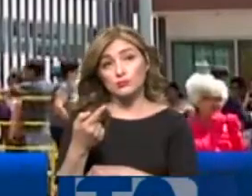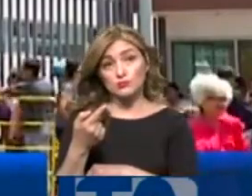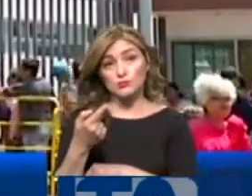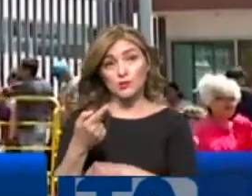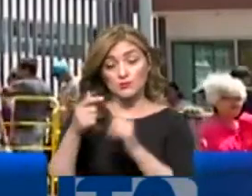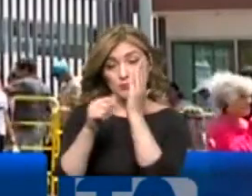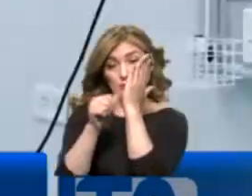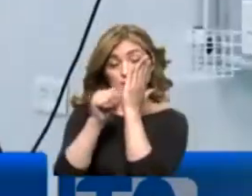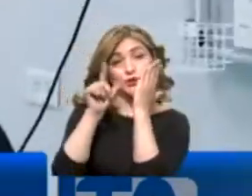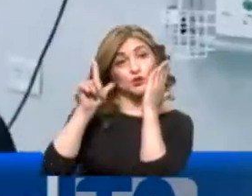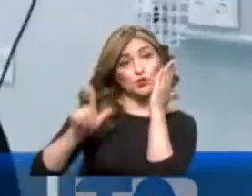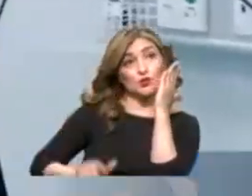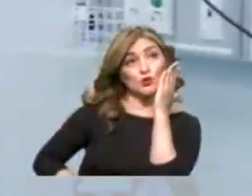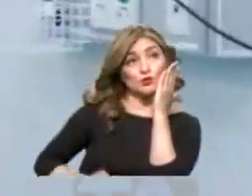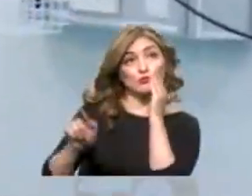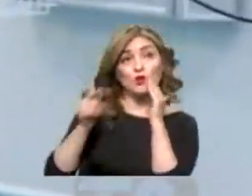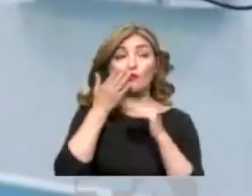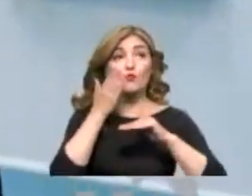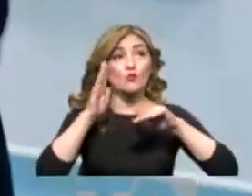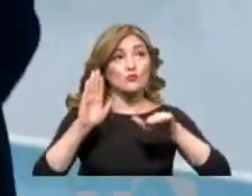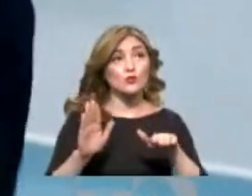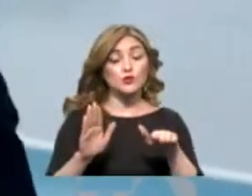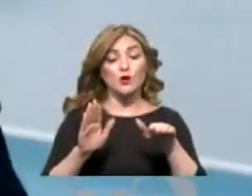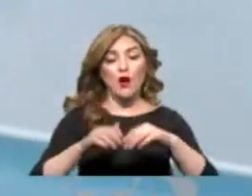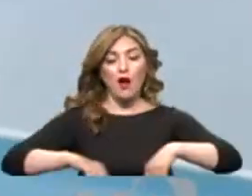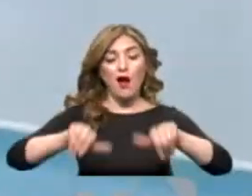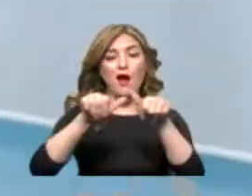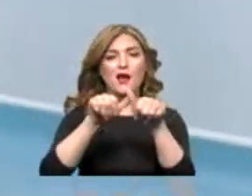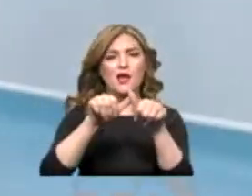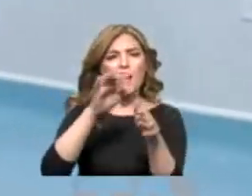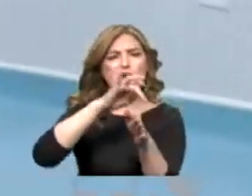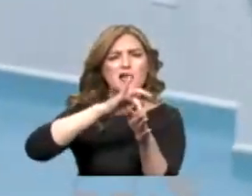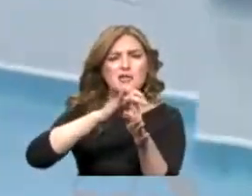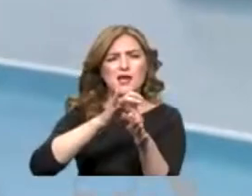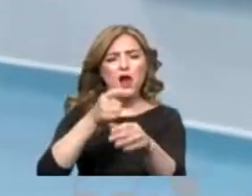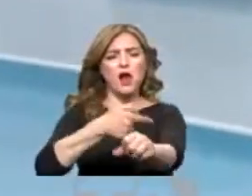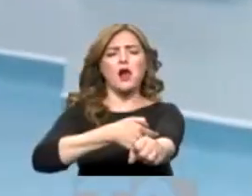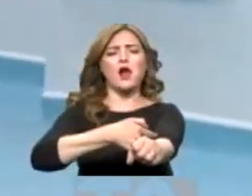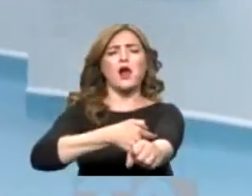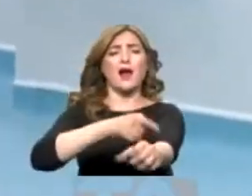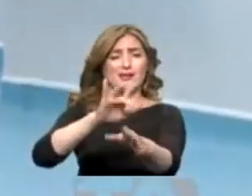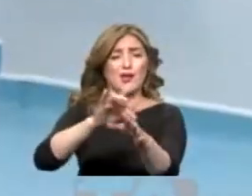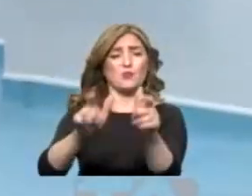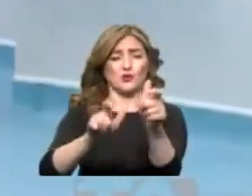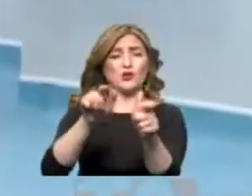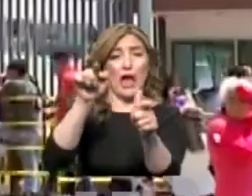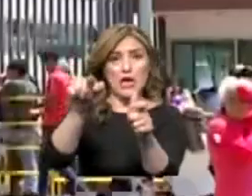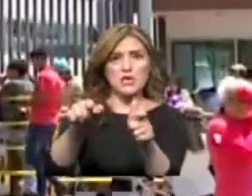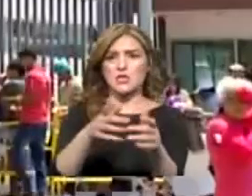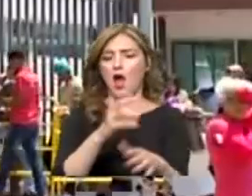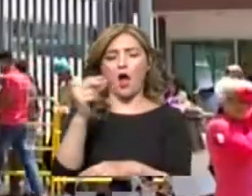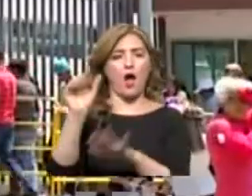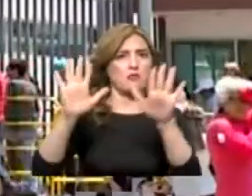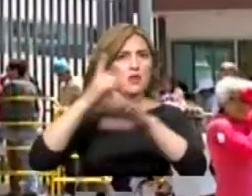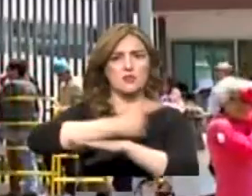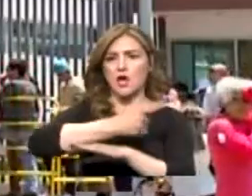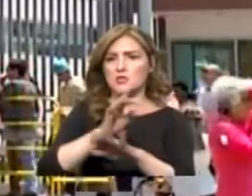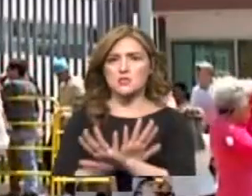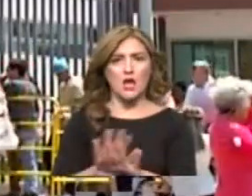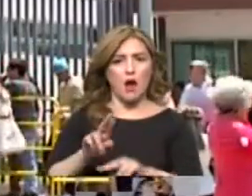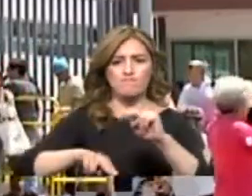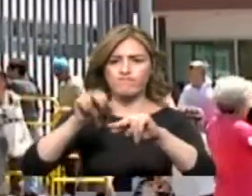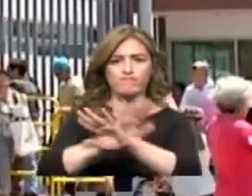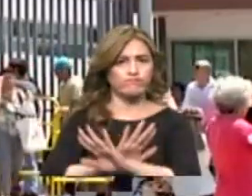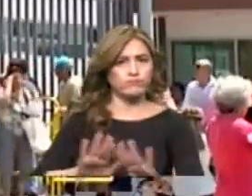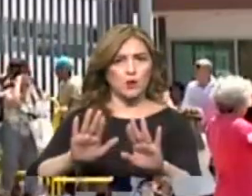la ministra de Salud a entregar el área de terapia intensiva en los próximos 10 días. Aseguró que el presupuesto que se necesita para terminar con